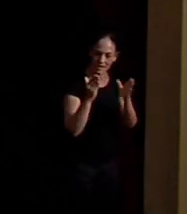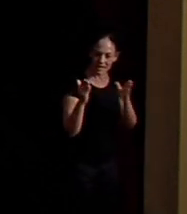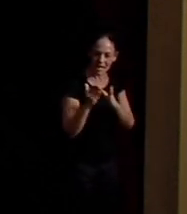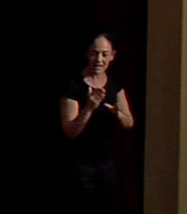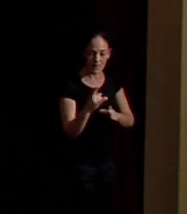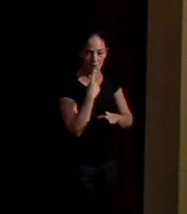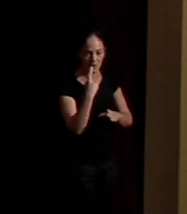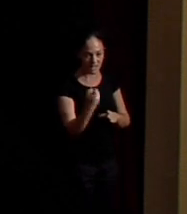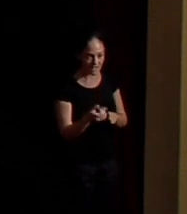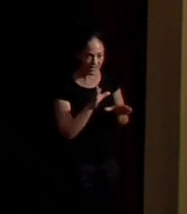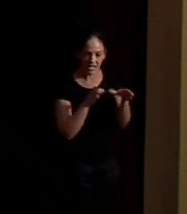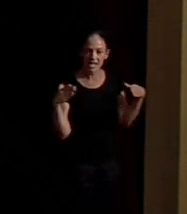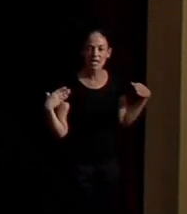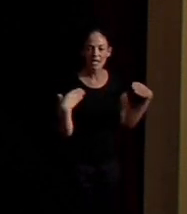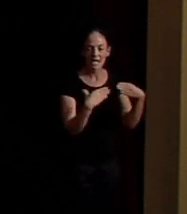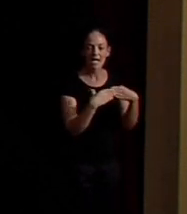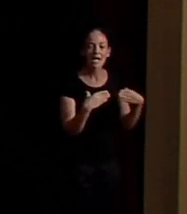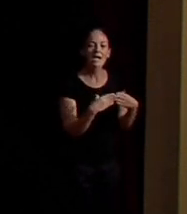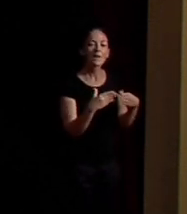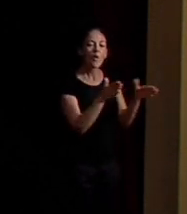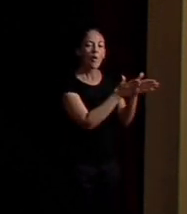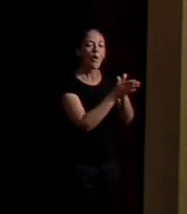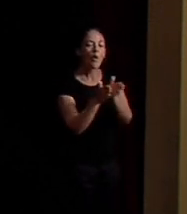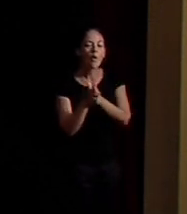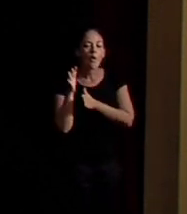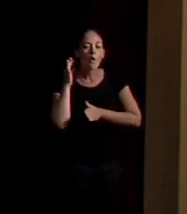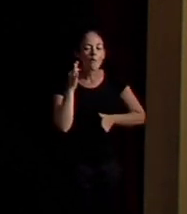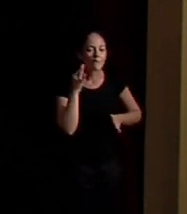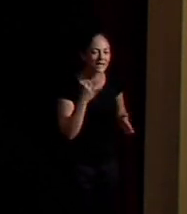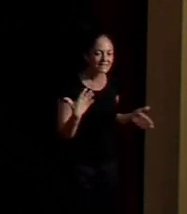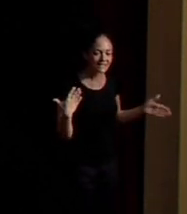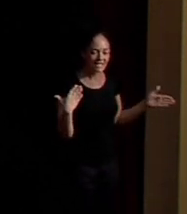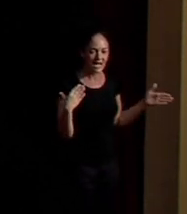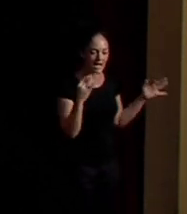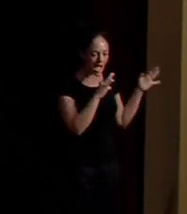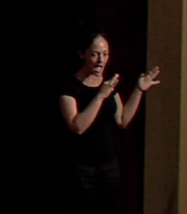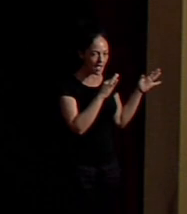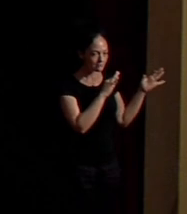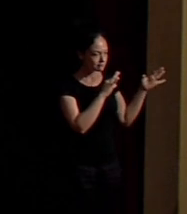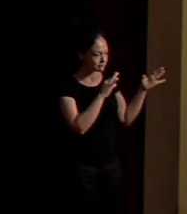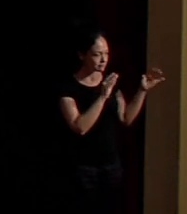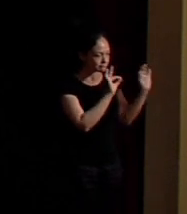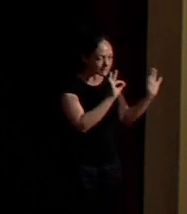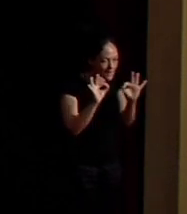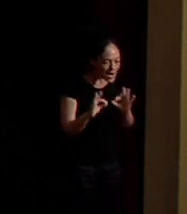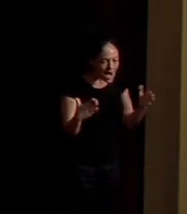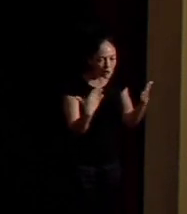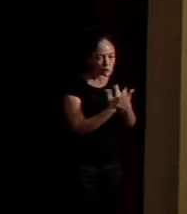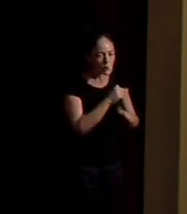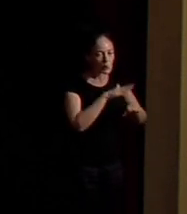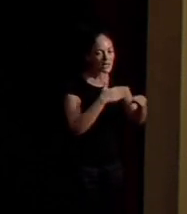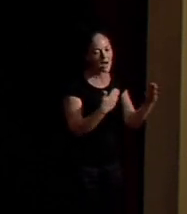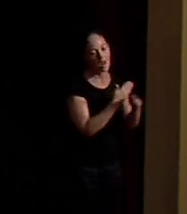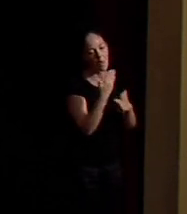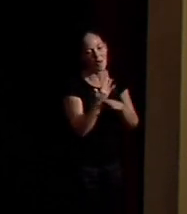sobre todo a todo el equipo de compañeras que han estado ahí atando todos los cabos para que la jornada de hoy salga pues tan bien como está